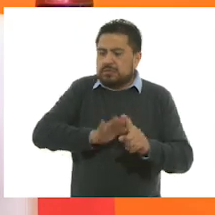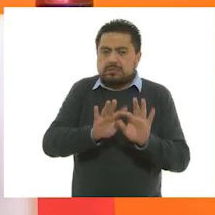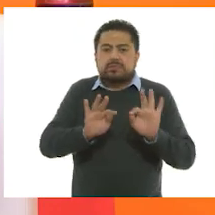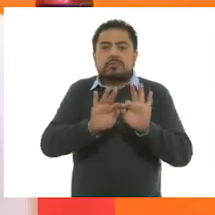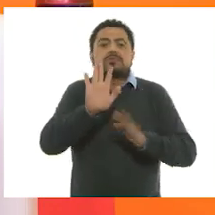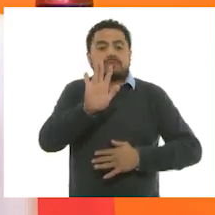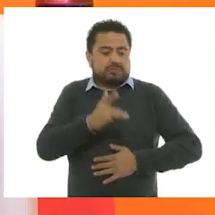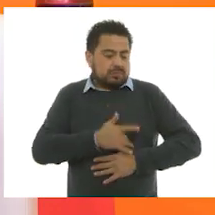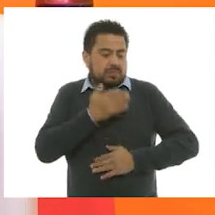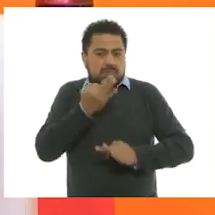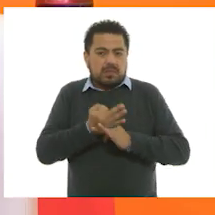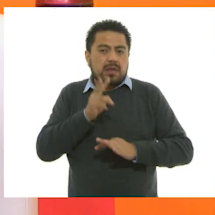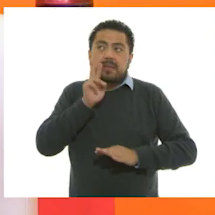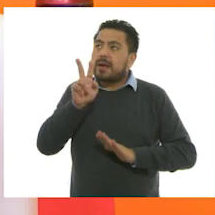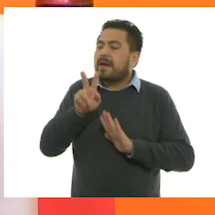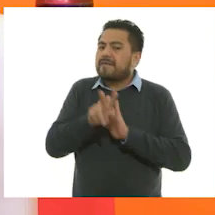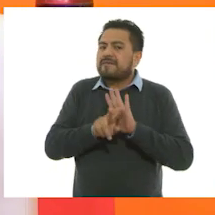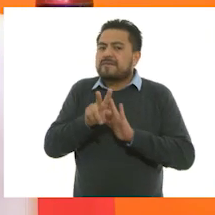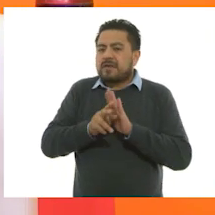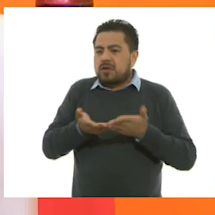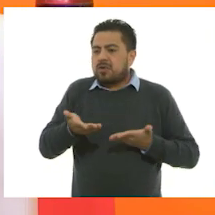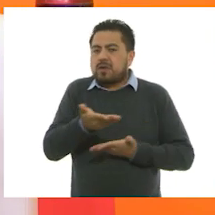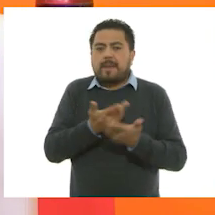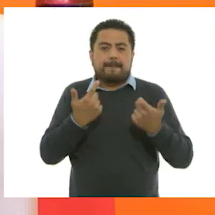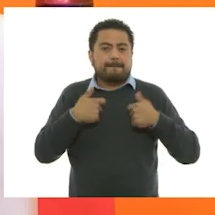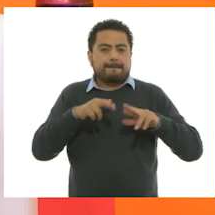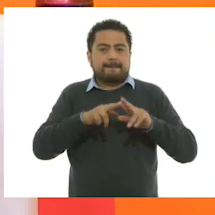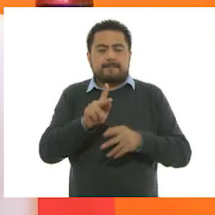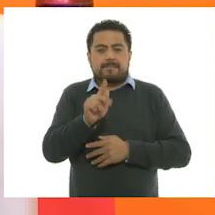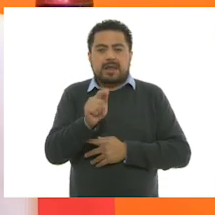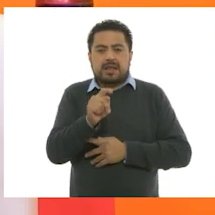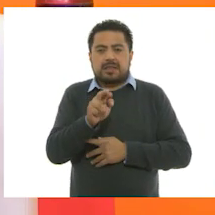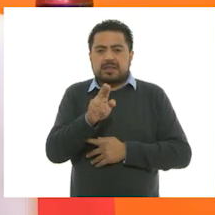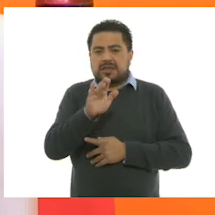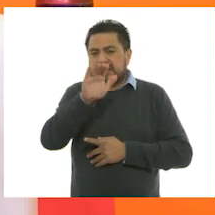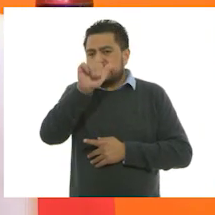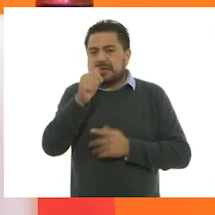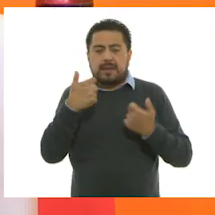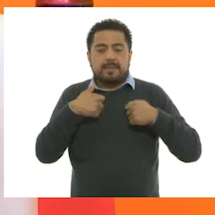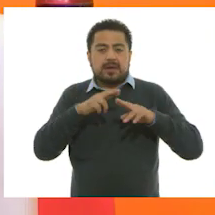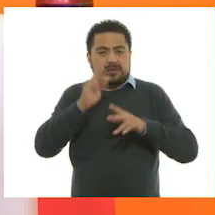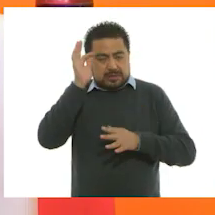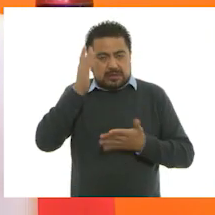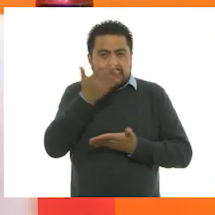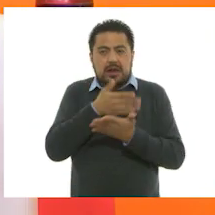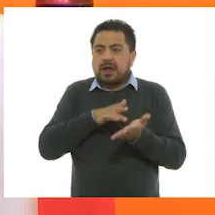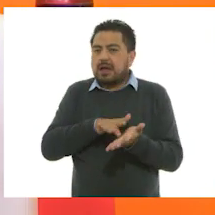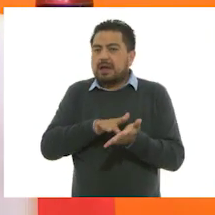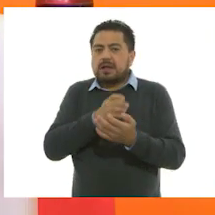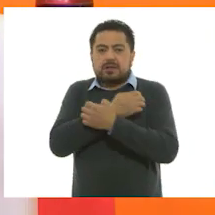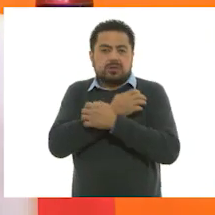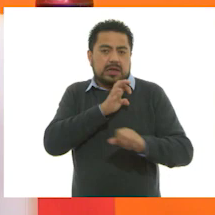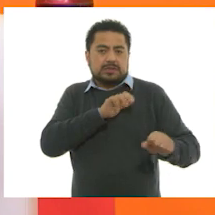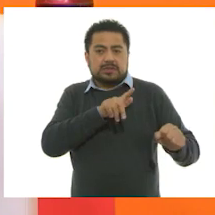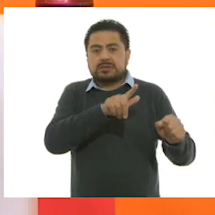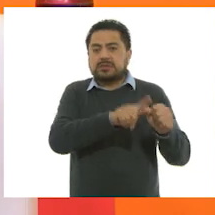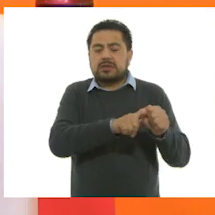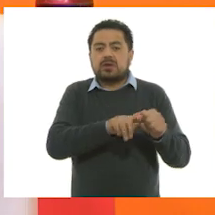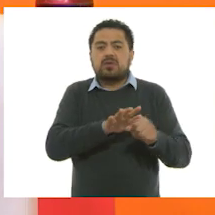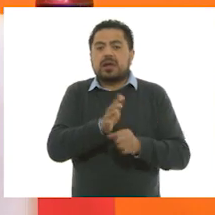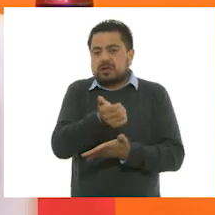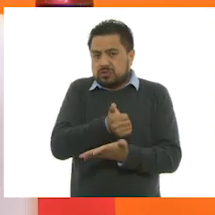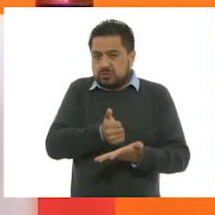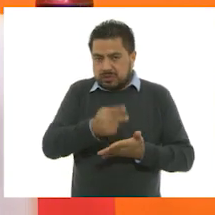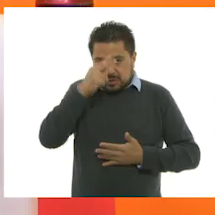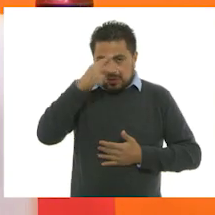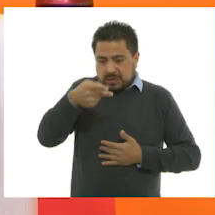te parece si vemos un video que nos comparte la maestra Patricia Bárcena, docente del Servicio de Apoyo de Educación Especial de la Ciudad de